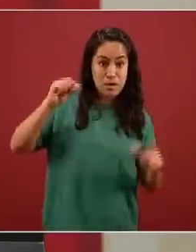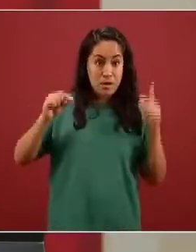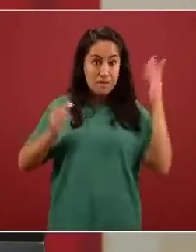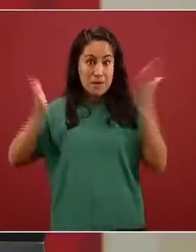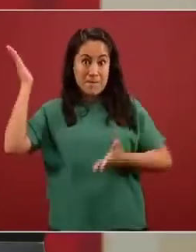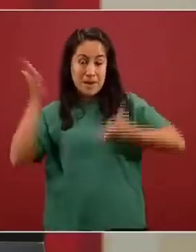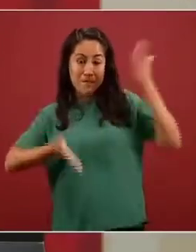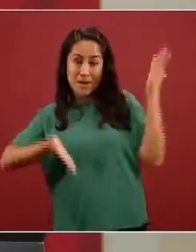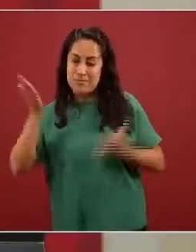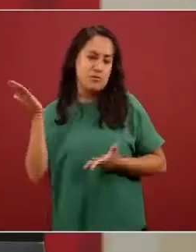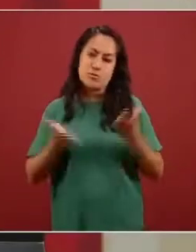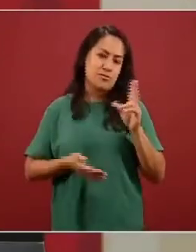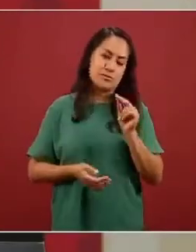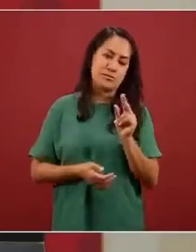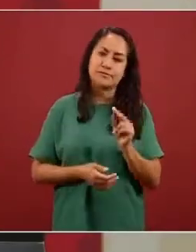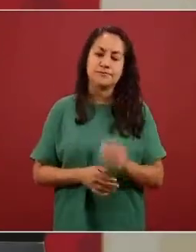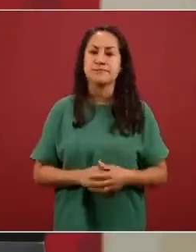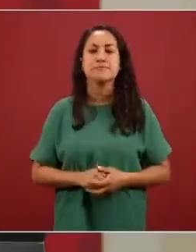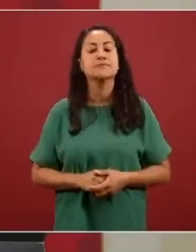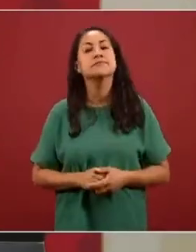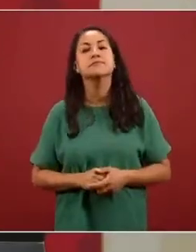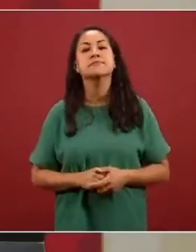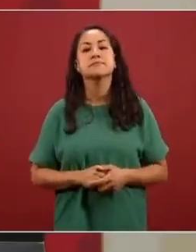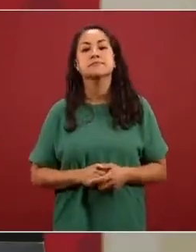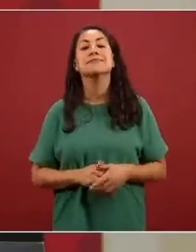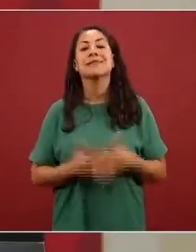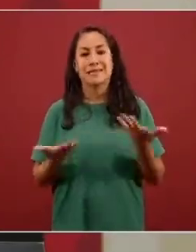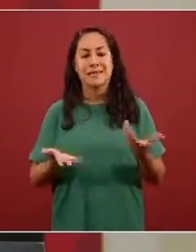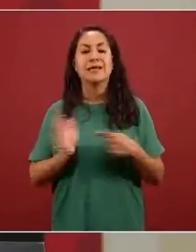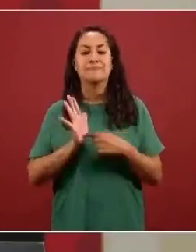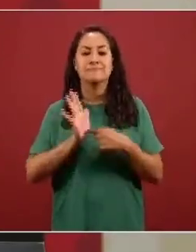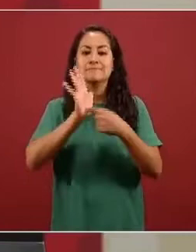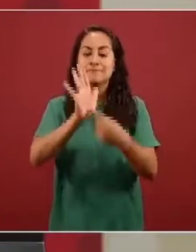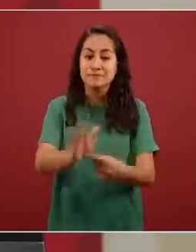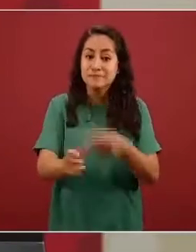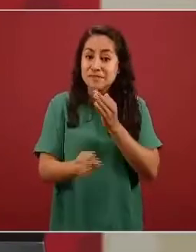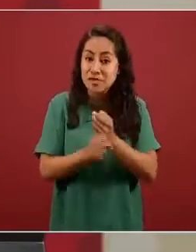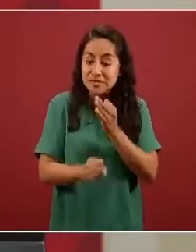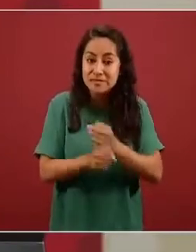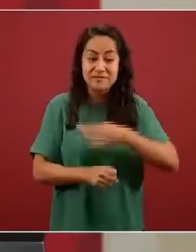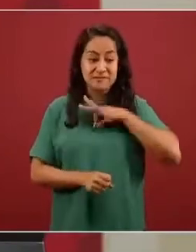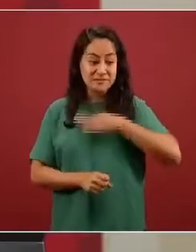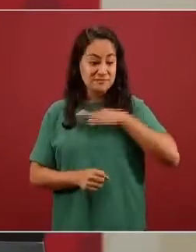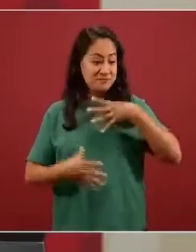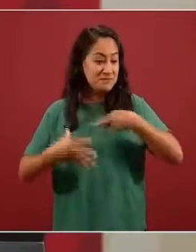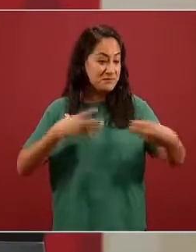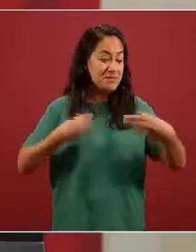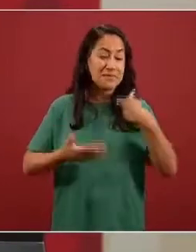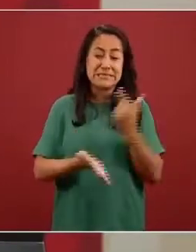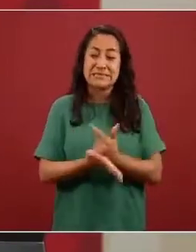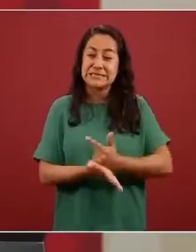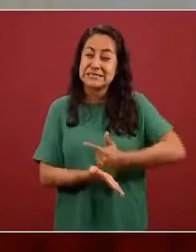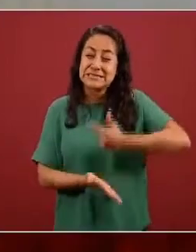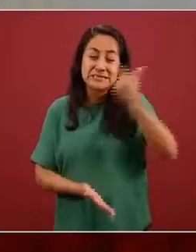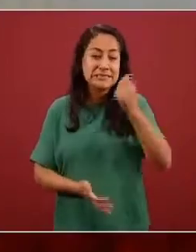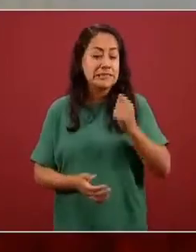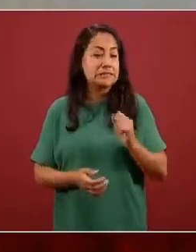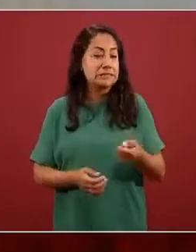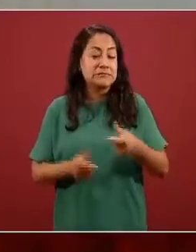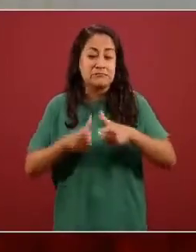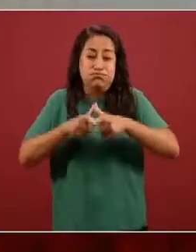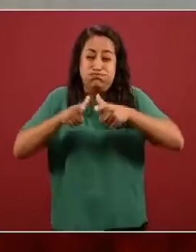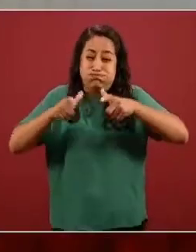hemos dicho, y los datos lo ilustran, la epidemia en este momento tiene el momento de intensidad más